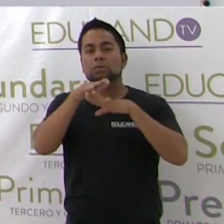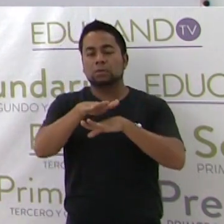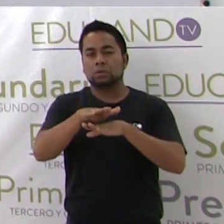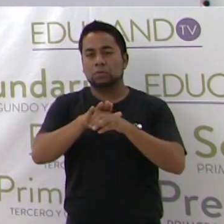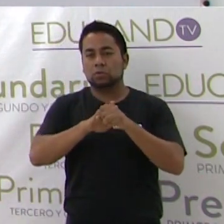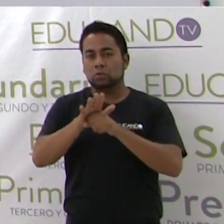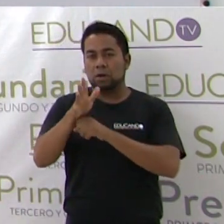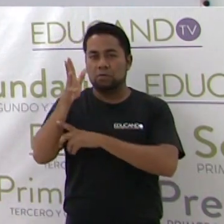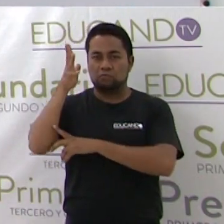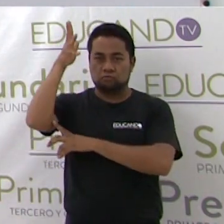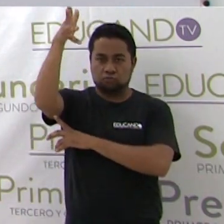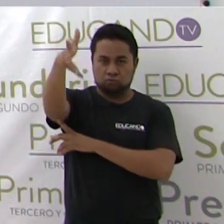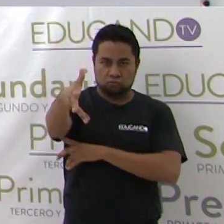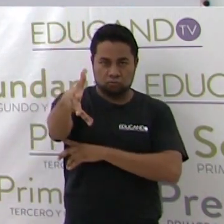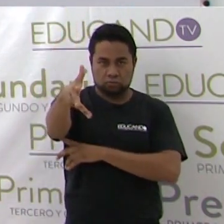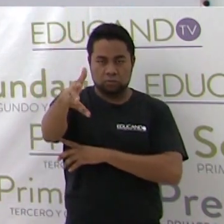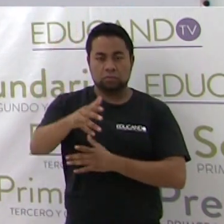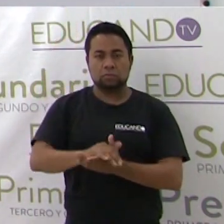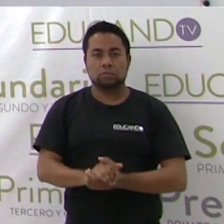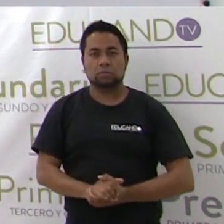es futuro,